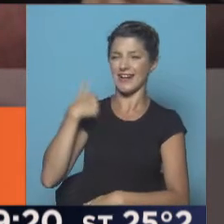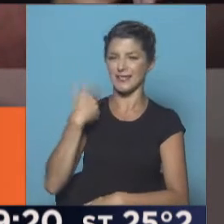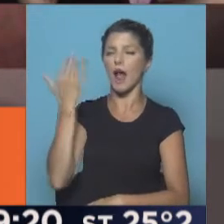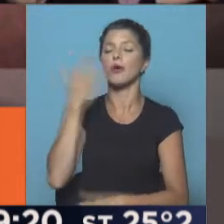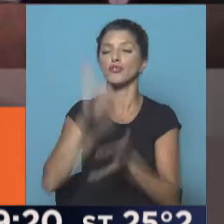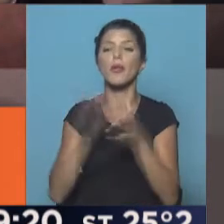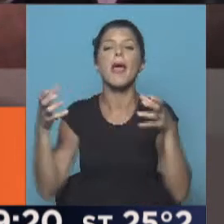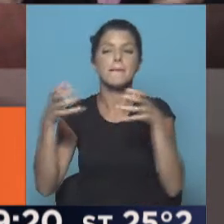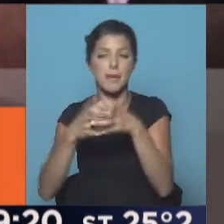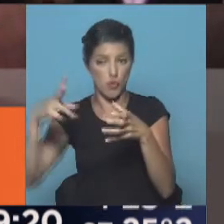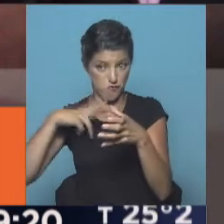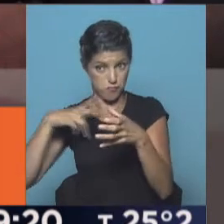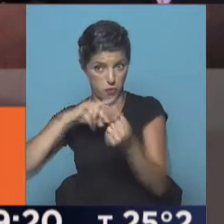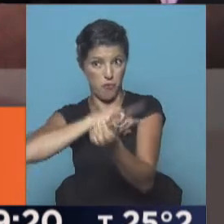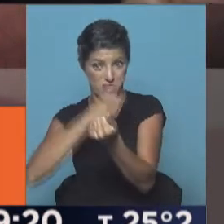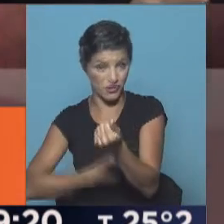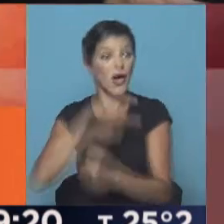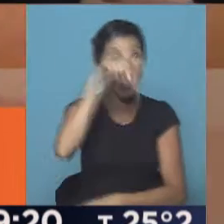corporación. Aquí Trump habla de los medios,